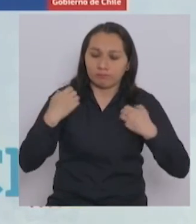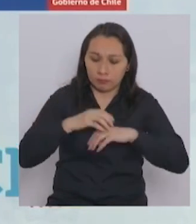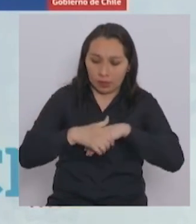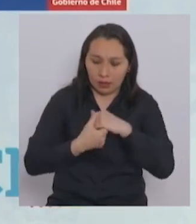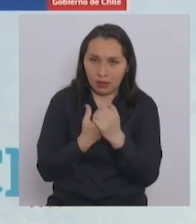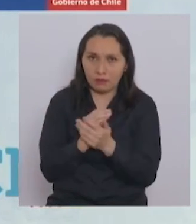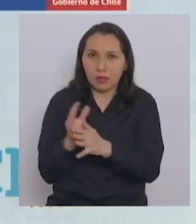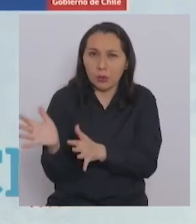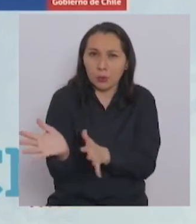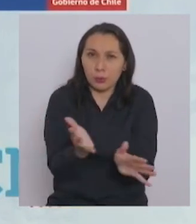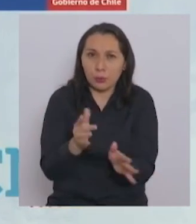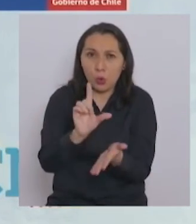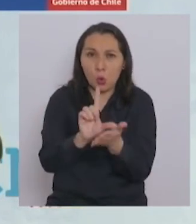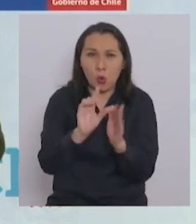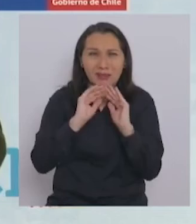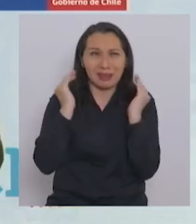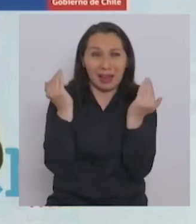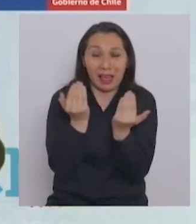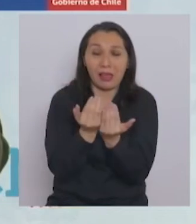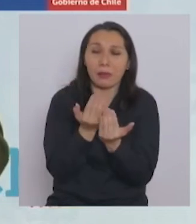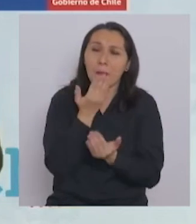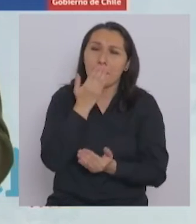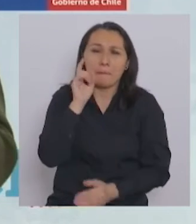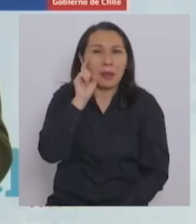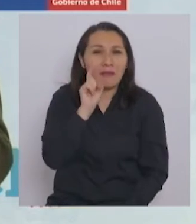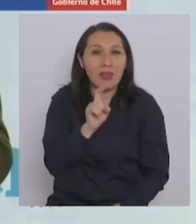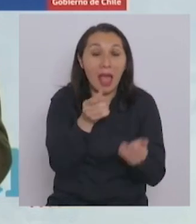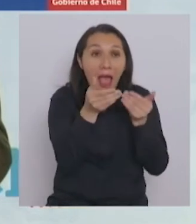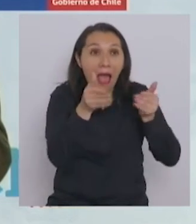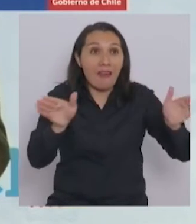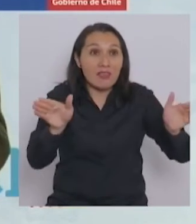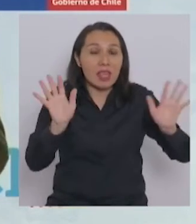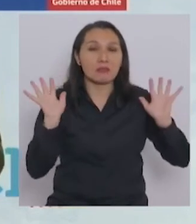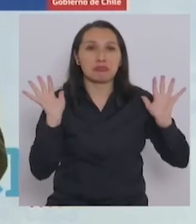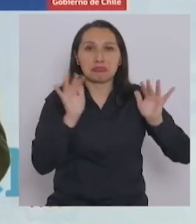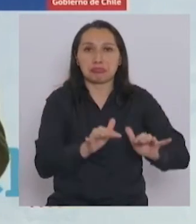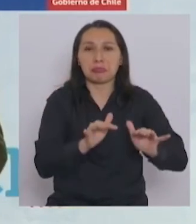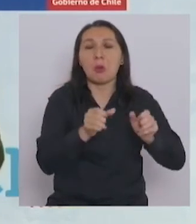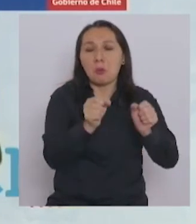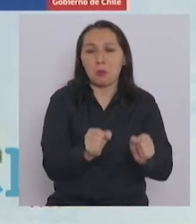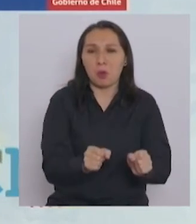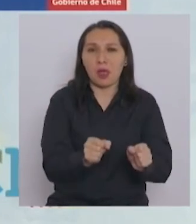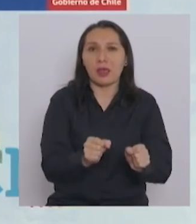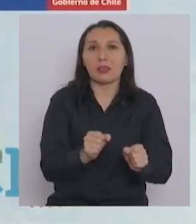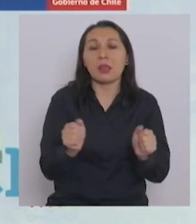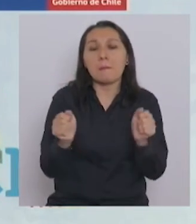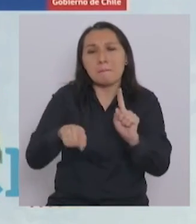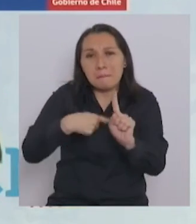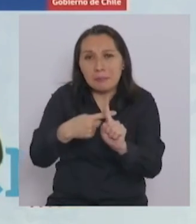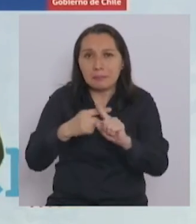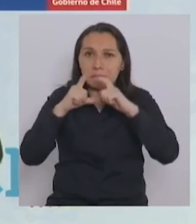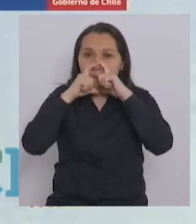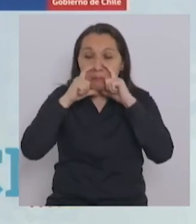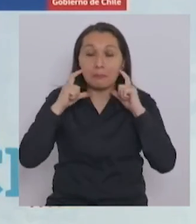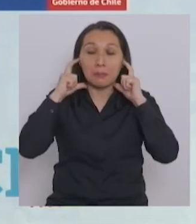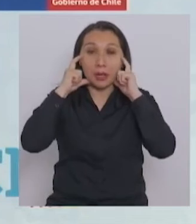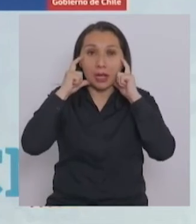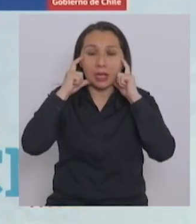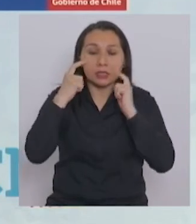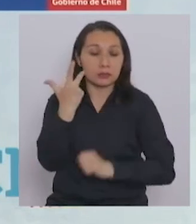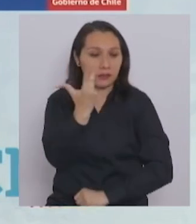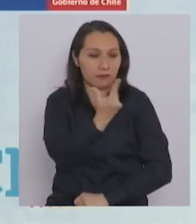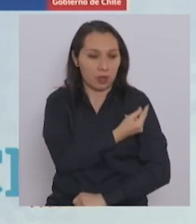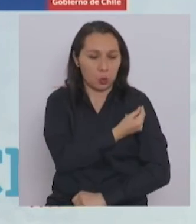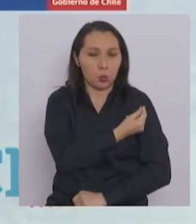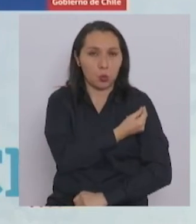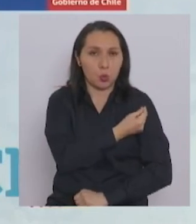ventilar los espacios cerrados, preferir los espacios abiertos para reunirse junto con el uso de las mascarillas, la